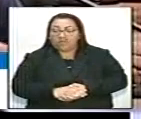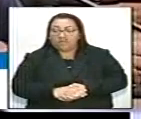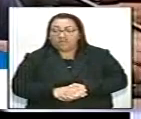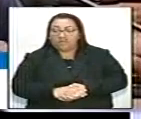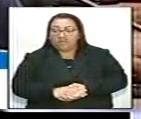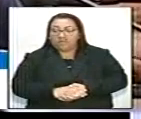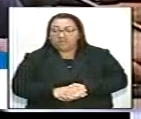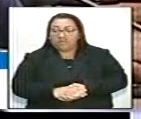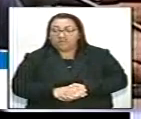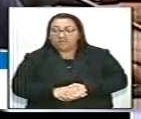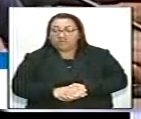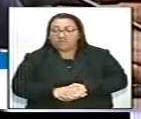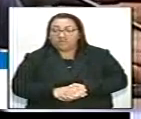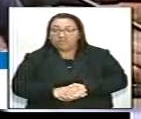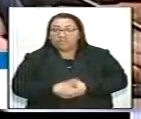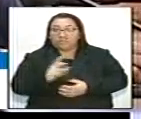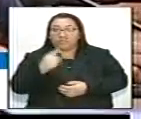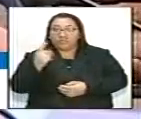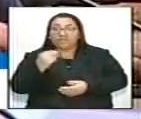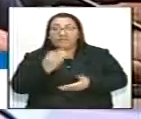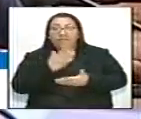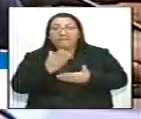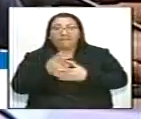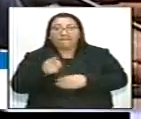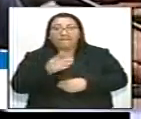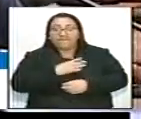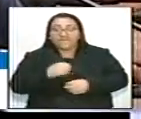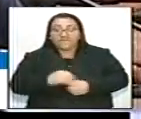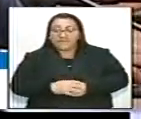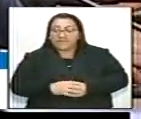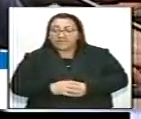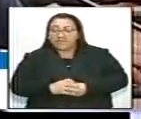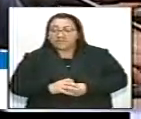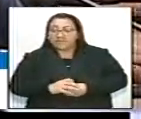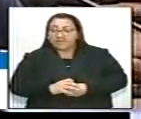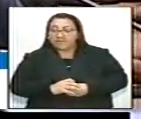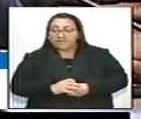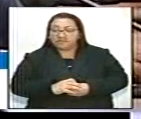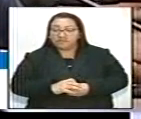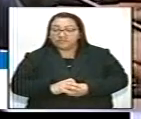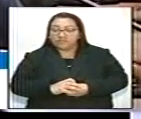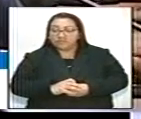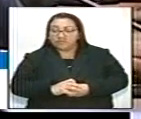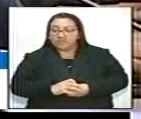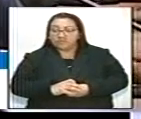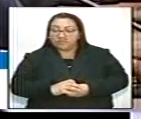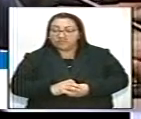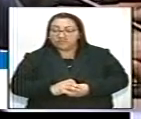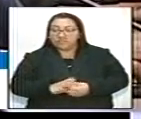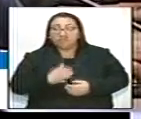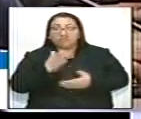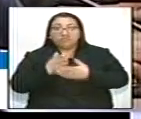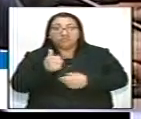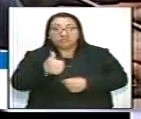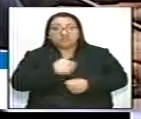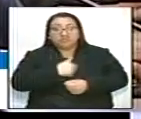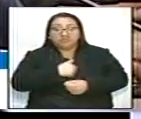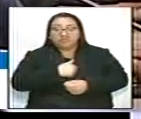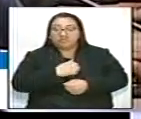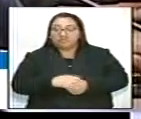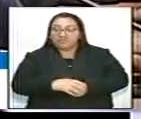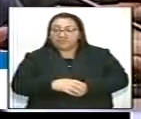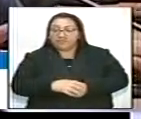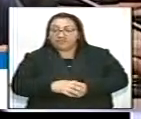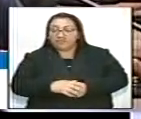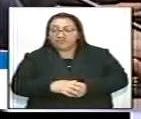no solamente de los problemas de desgobierno que hay en el gobierno, sino también de los problemas de la propia